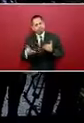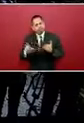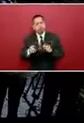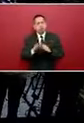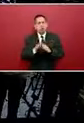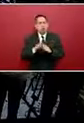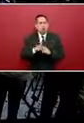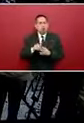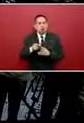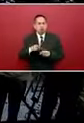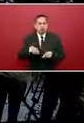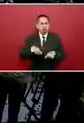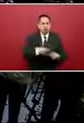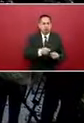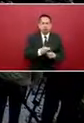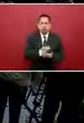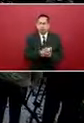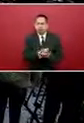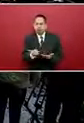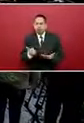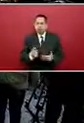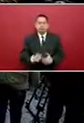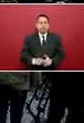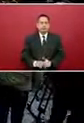se dispersan estos fondos.